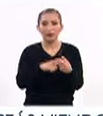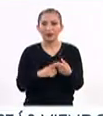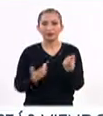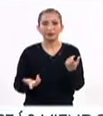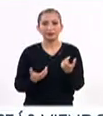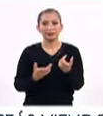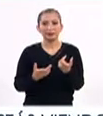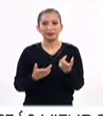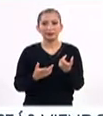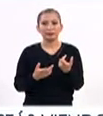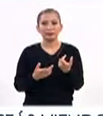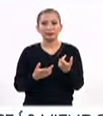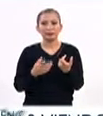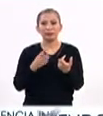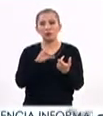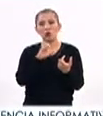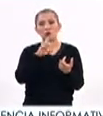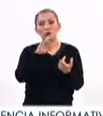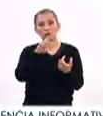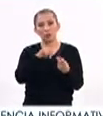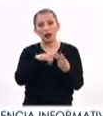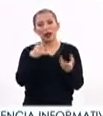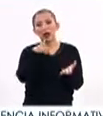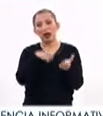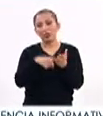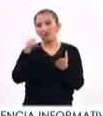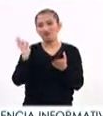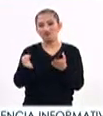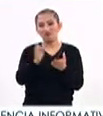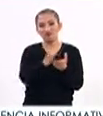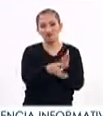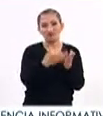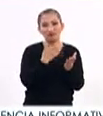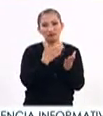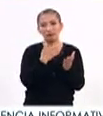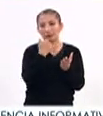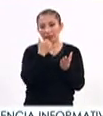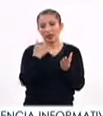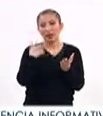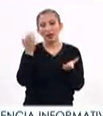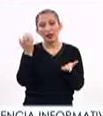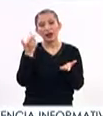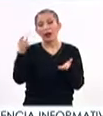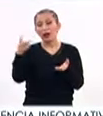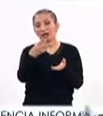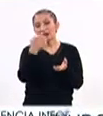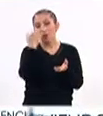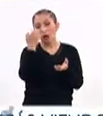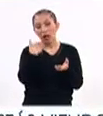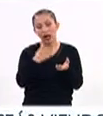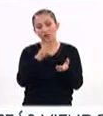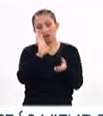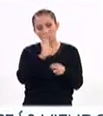nacimiento, CURP, carta de aceptación, de envío de parte de la escuela,